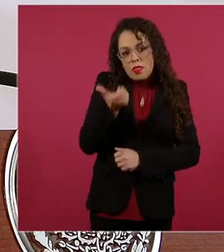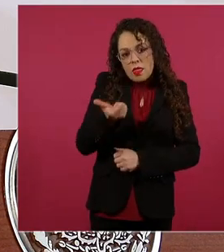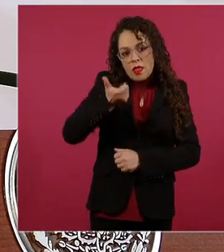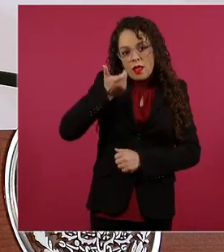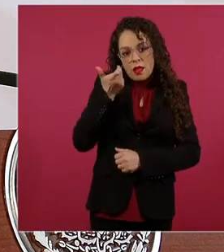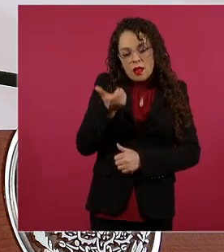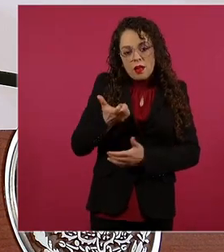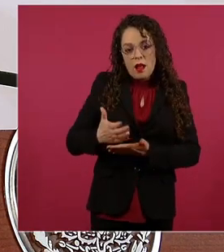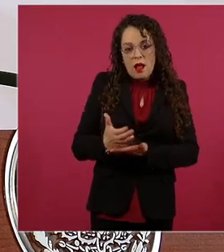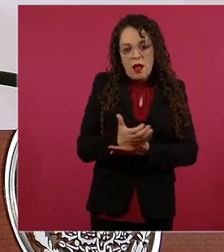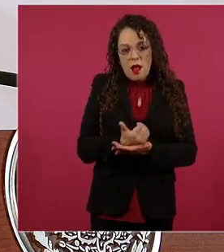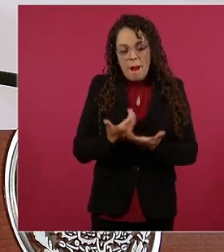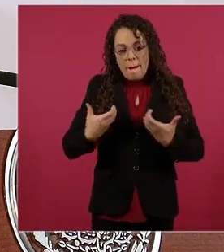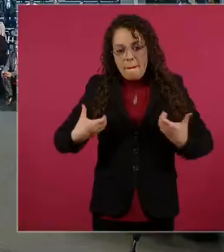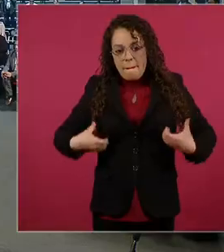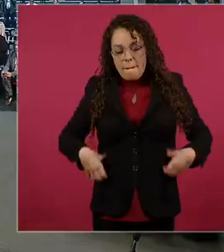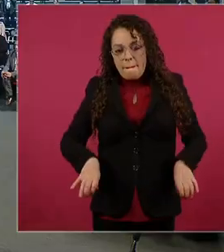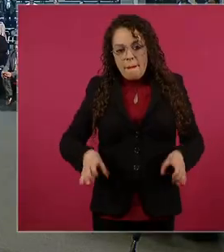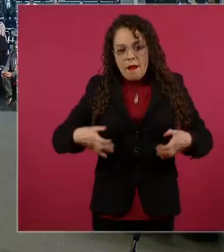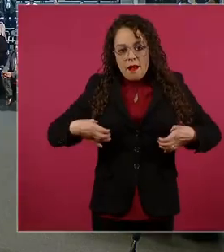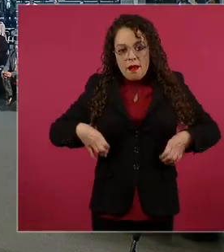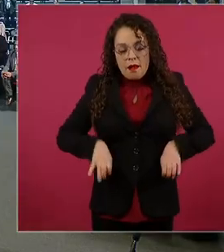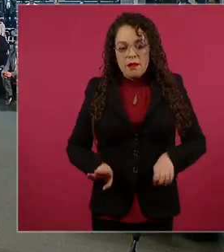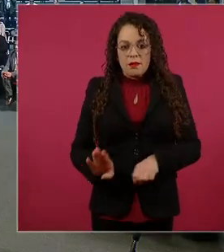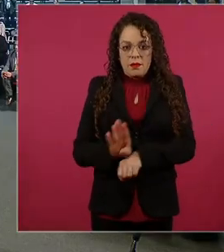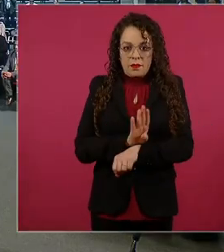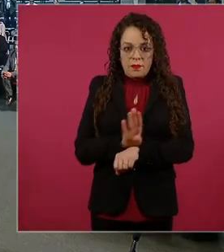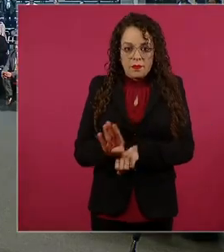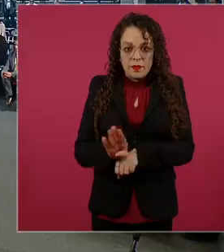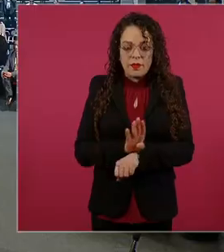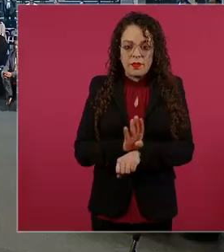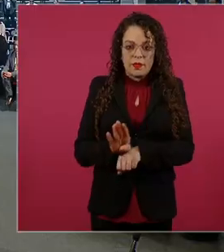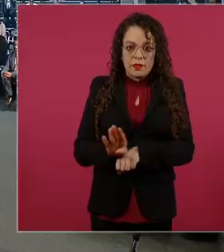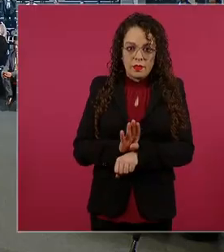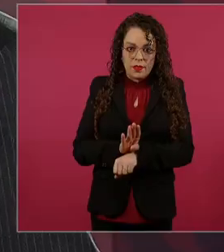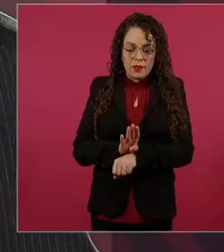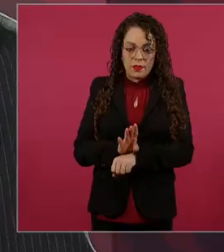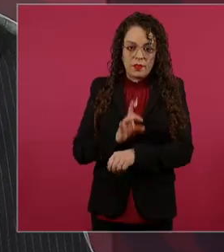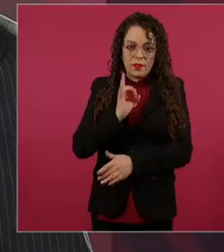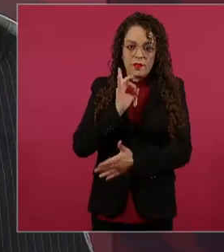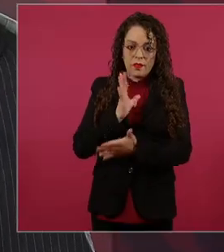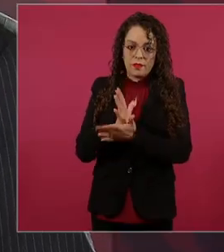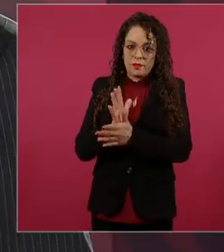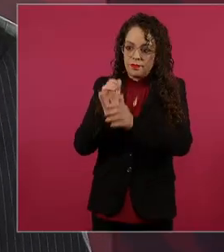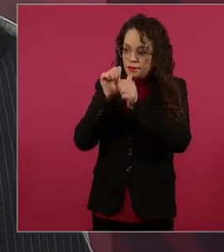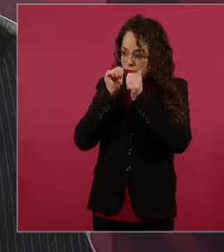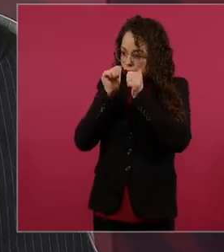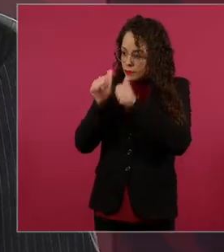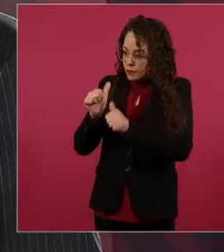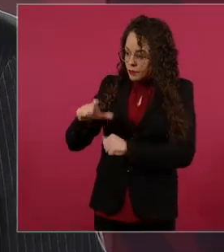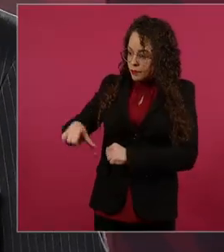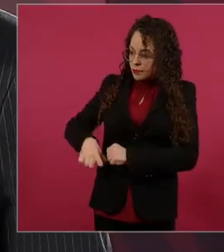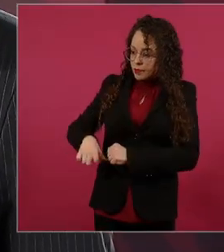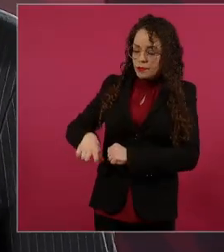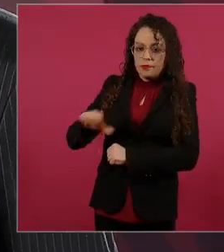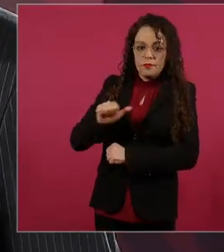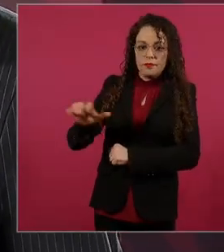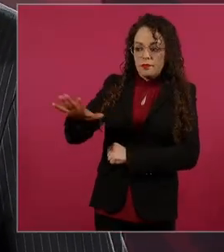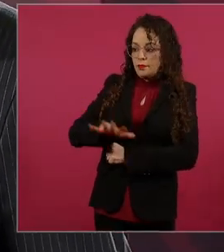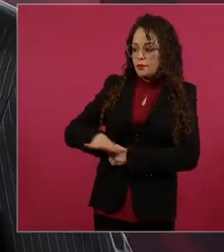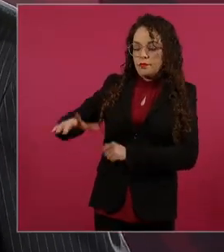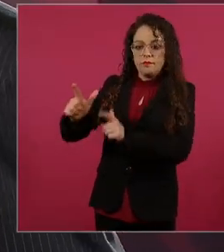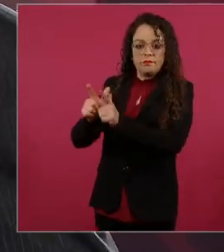en donde el gobierno nada más estaba al servicio de minorías